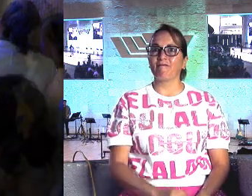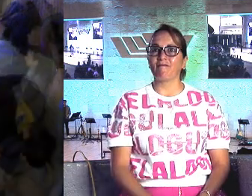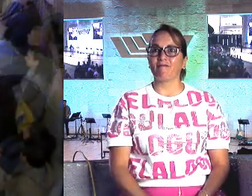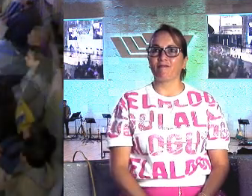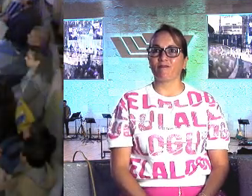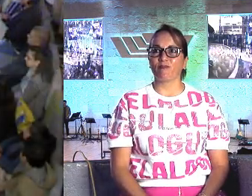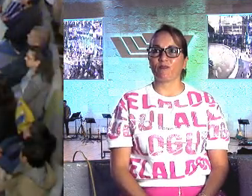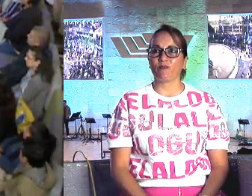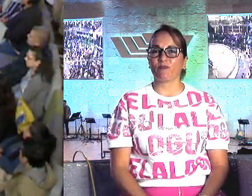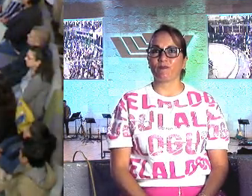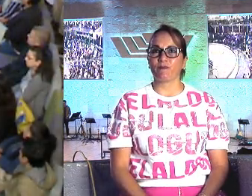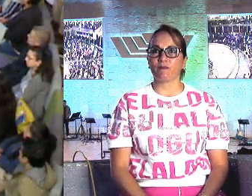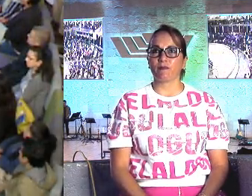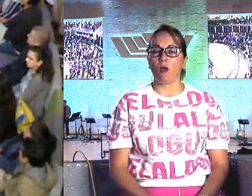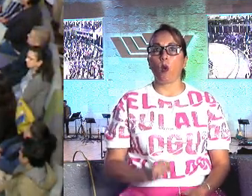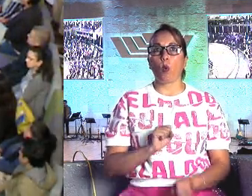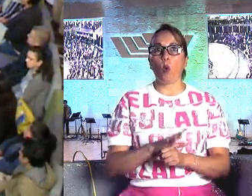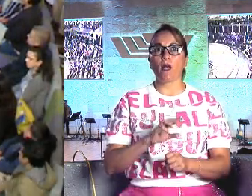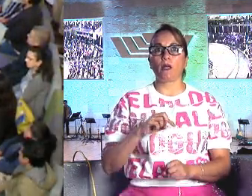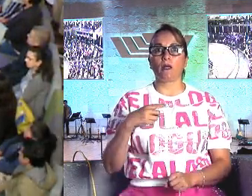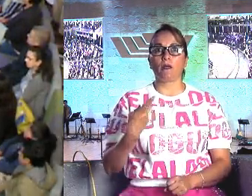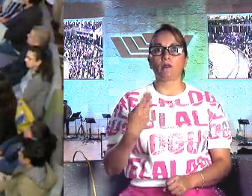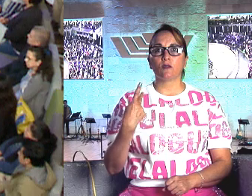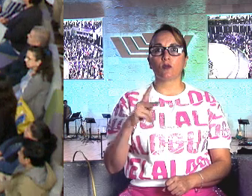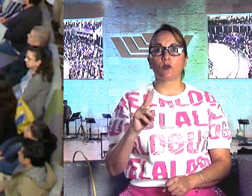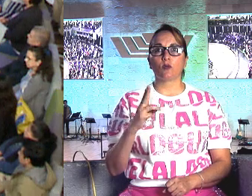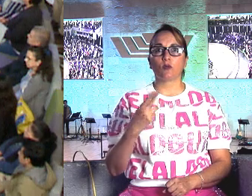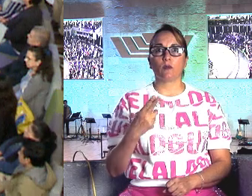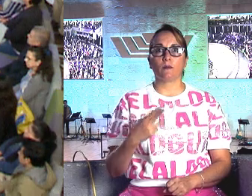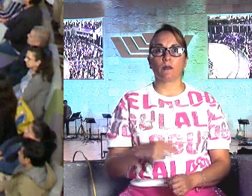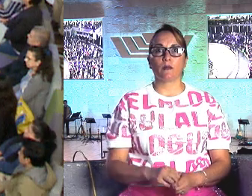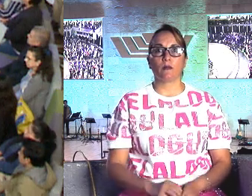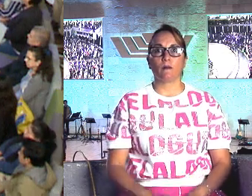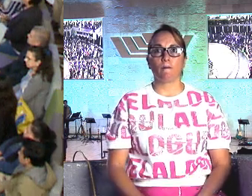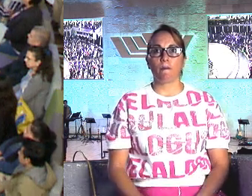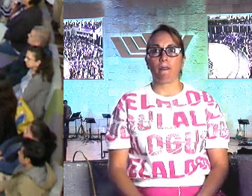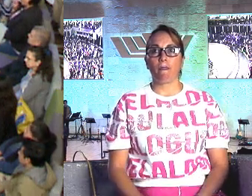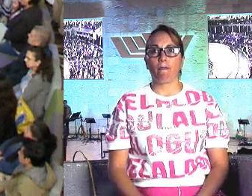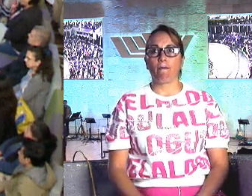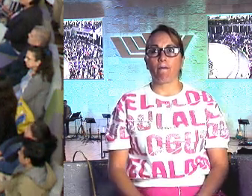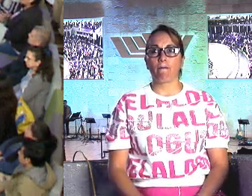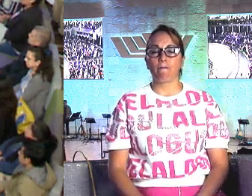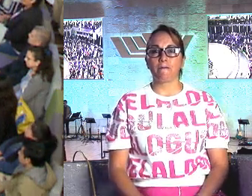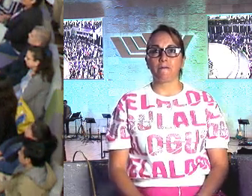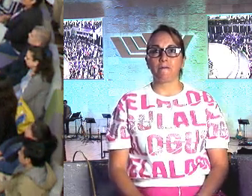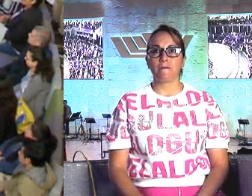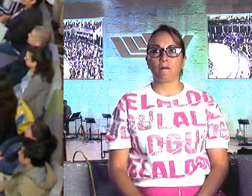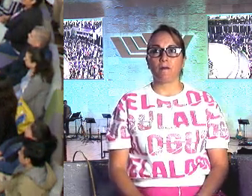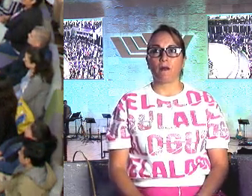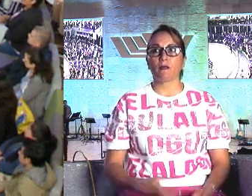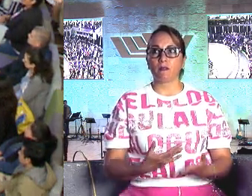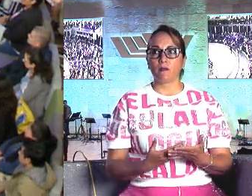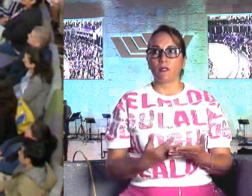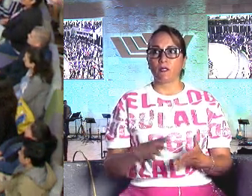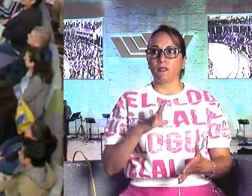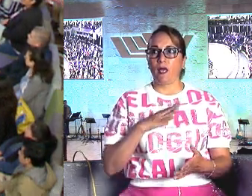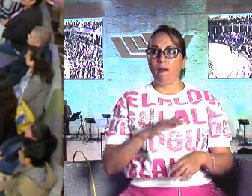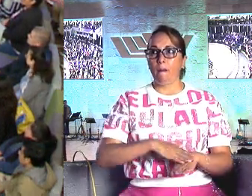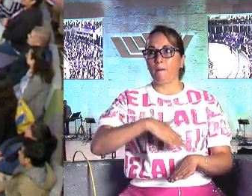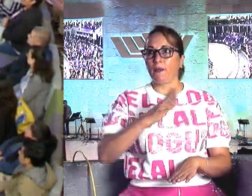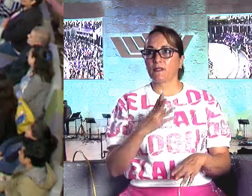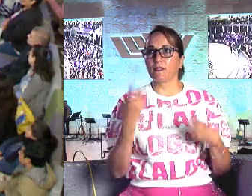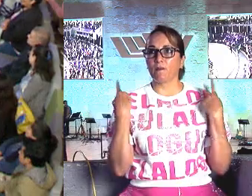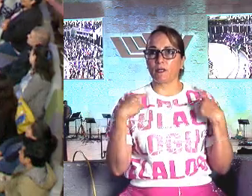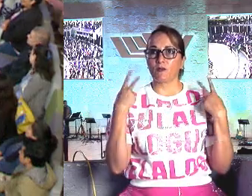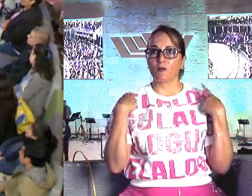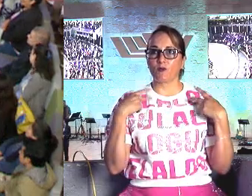¿Cuál es tu nombre? América Díaz. América, Dios te bendiga, América. Quédate aquí de pie un momentito, vamos a esperar si alguien más va a venir contigo. Sí, sí hay,